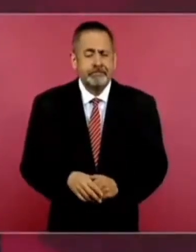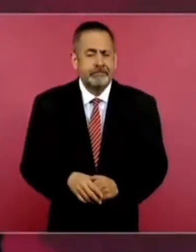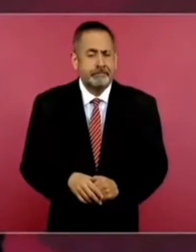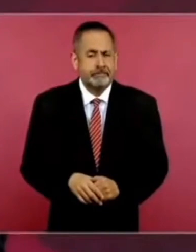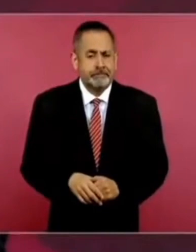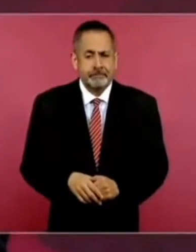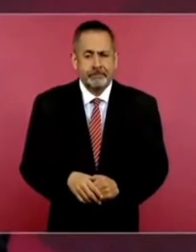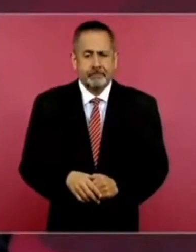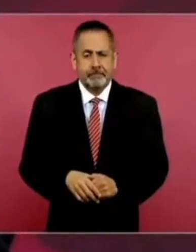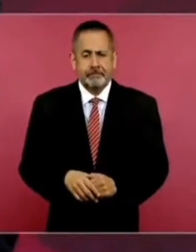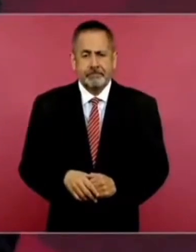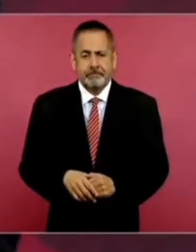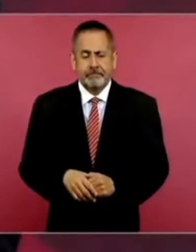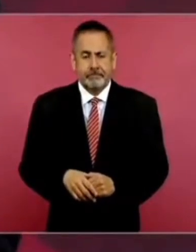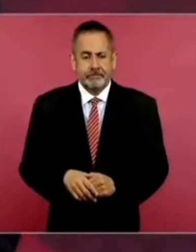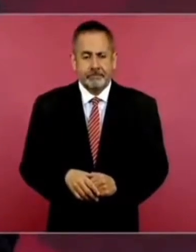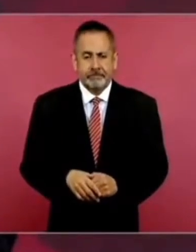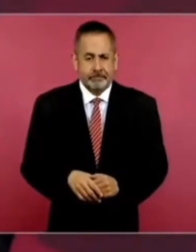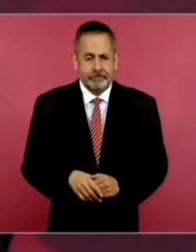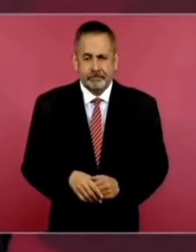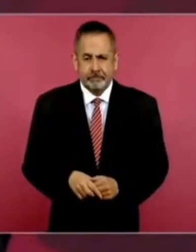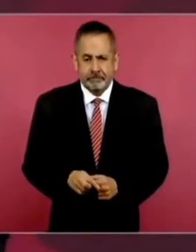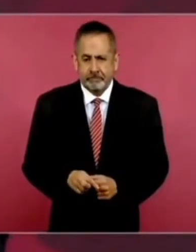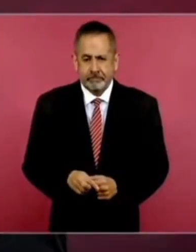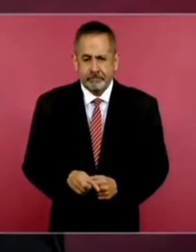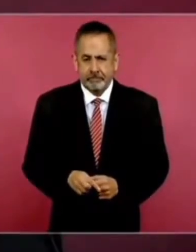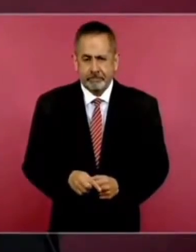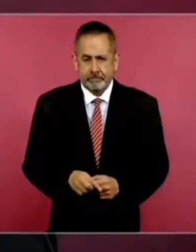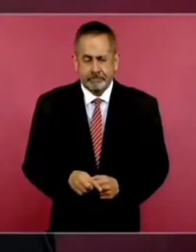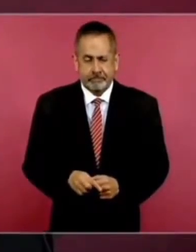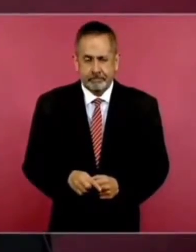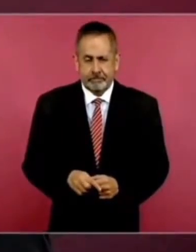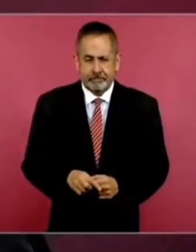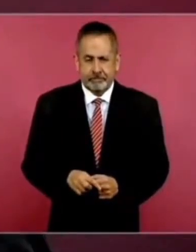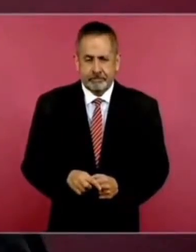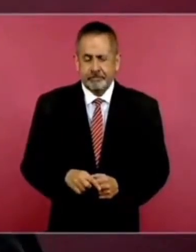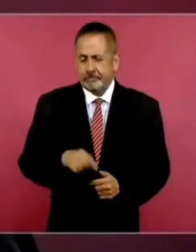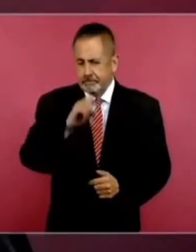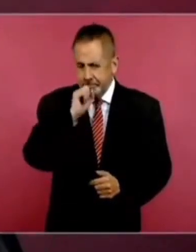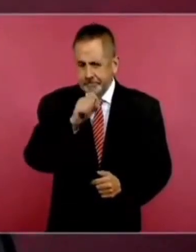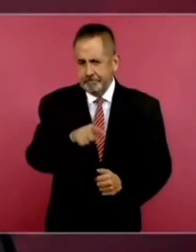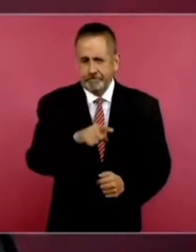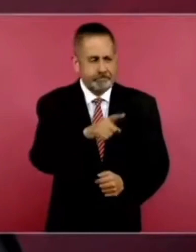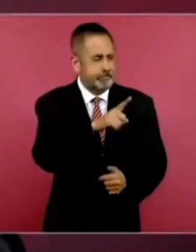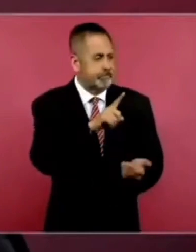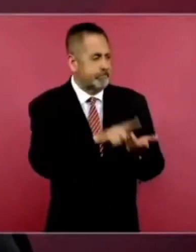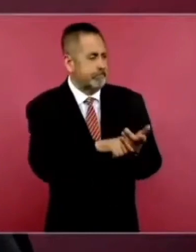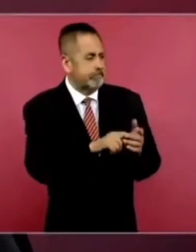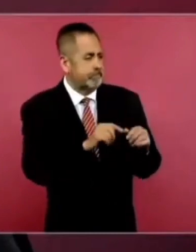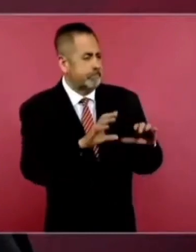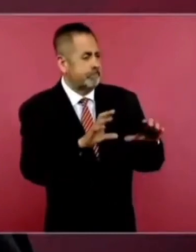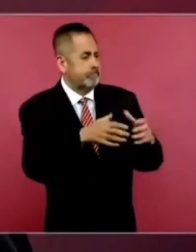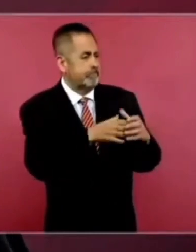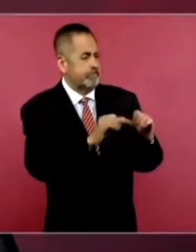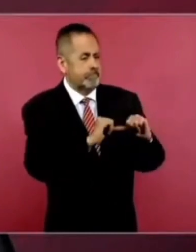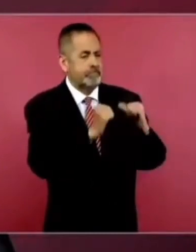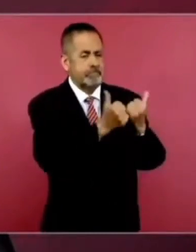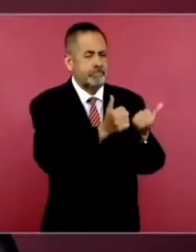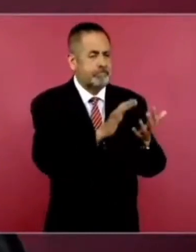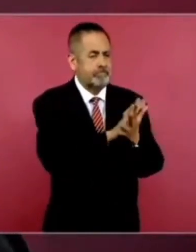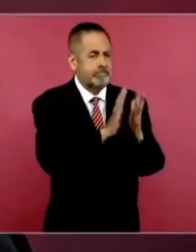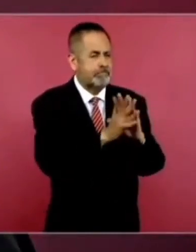también en un acto de asociación